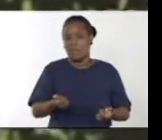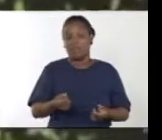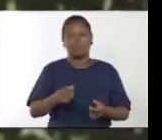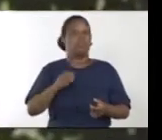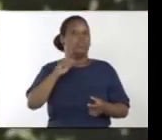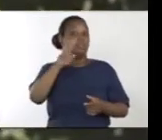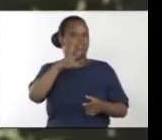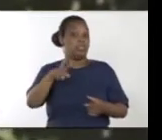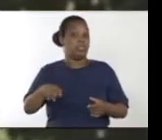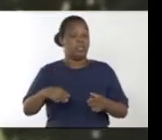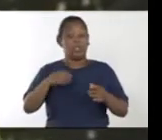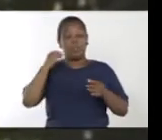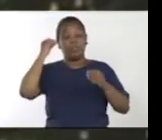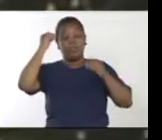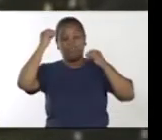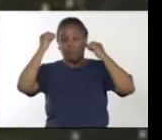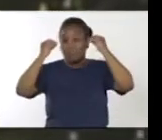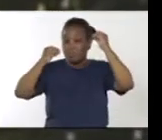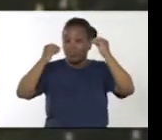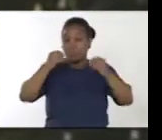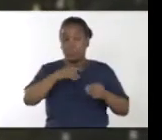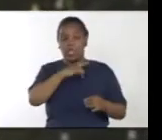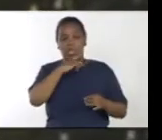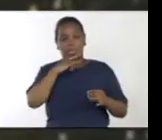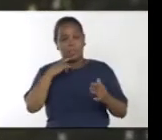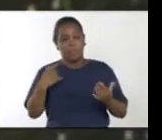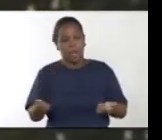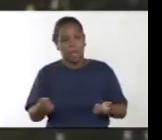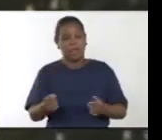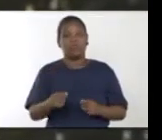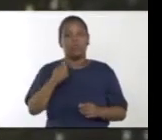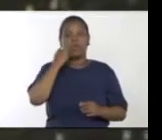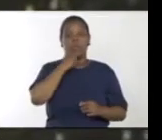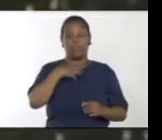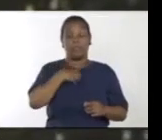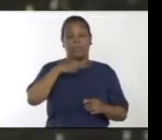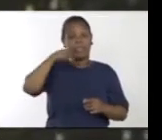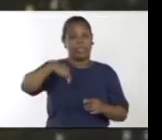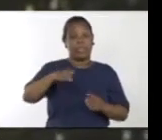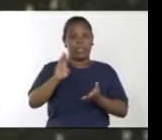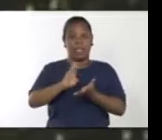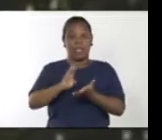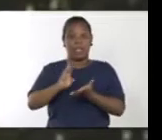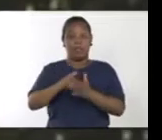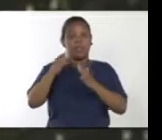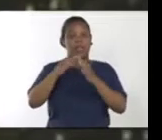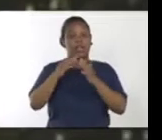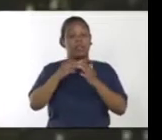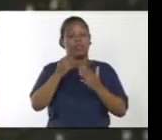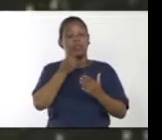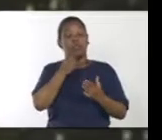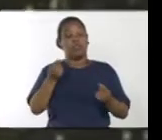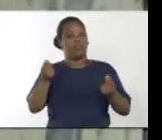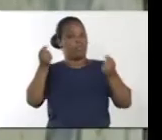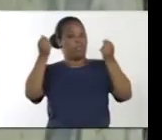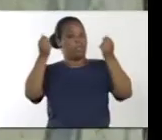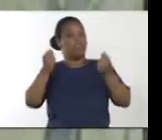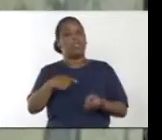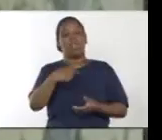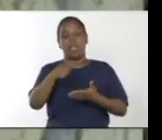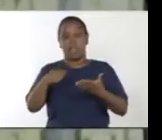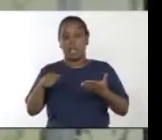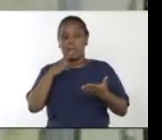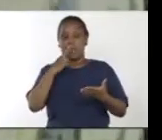forma consciente. Además, si tienen este libro en la casa, podrán enriquecer las respuestas, pues en